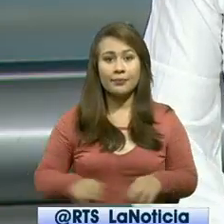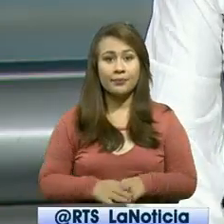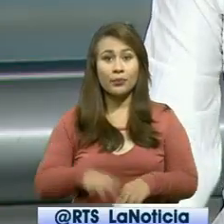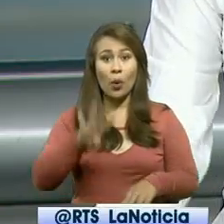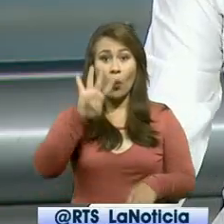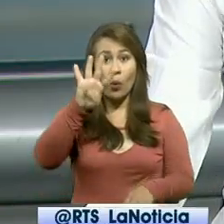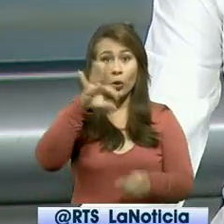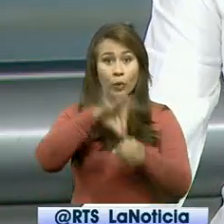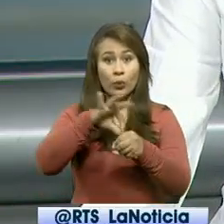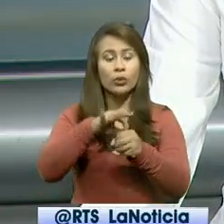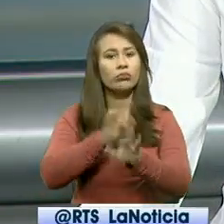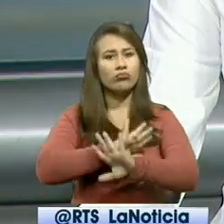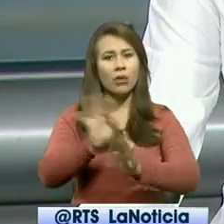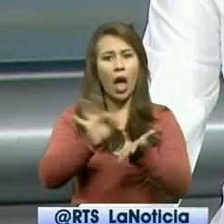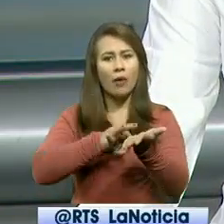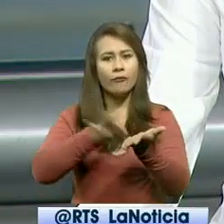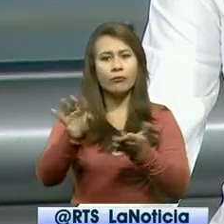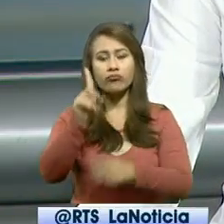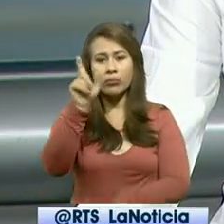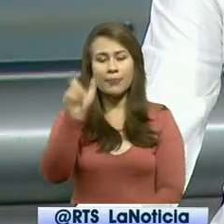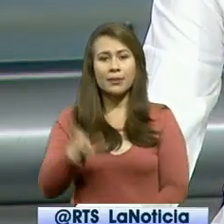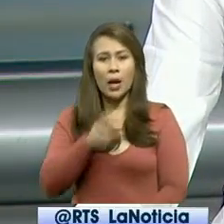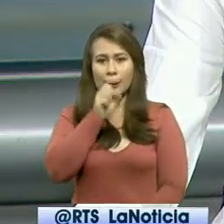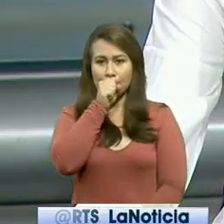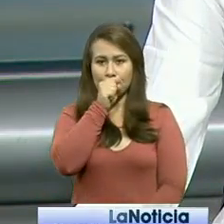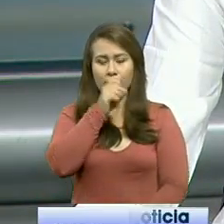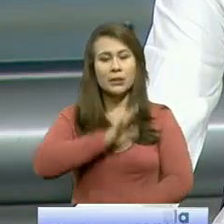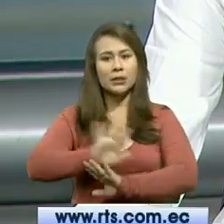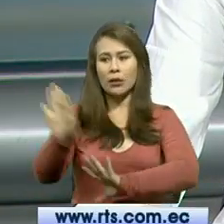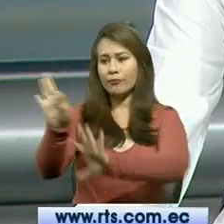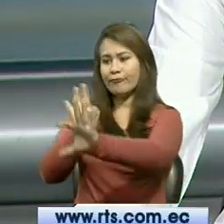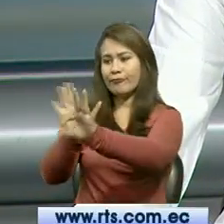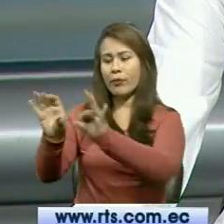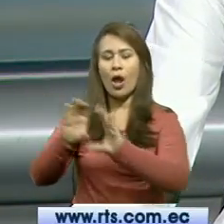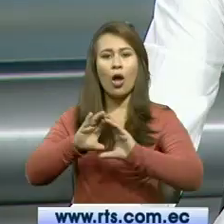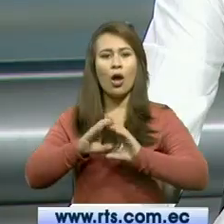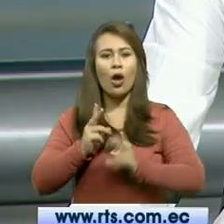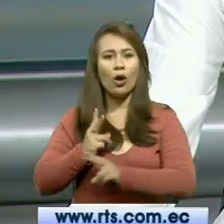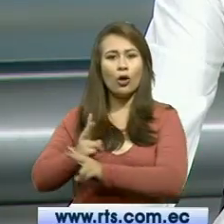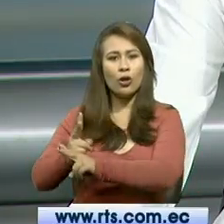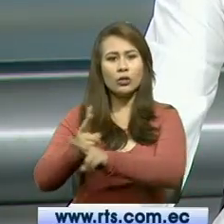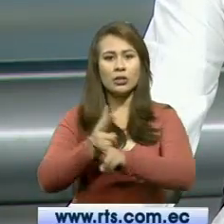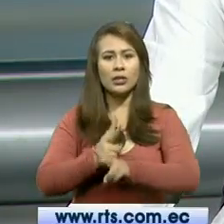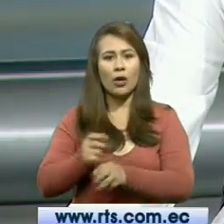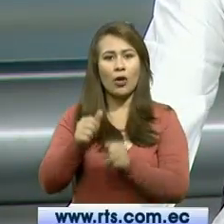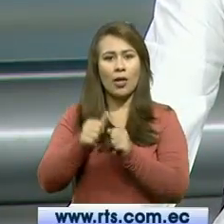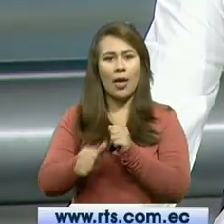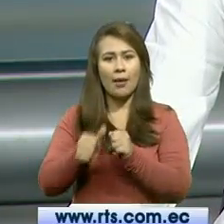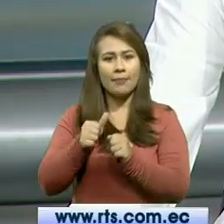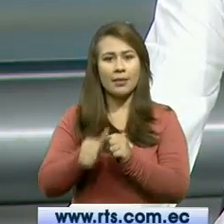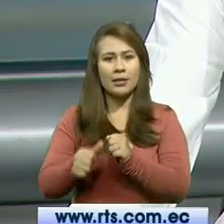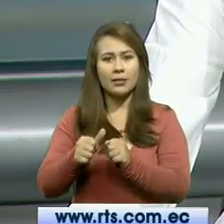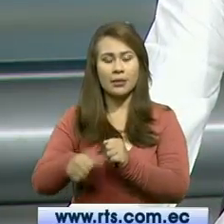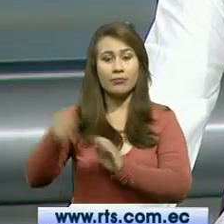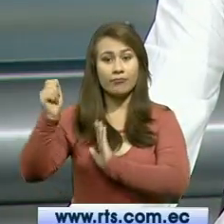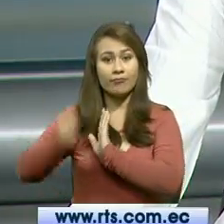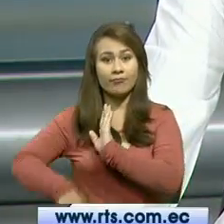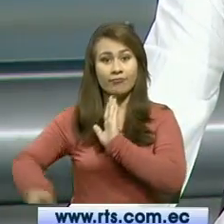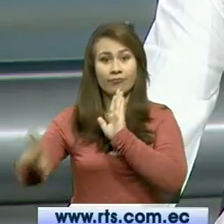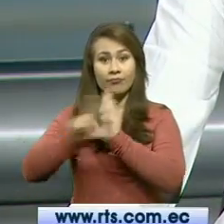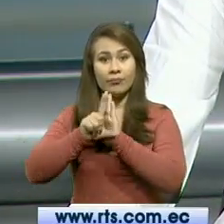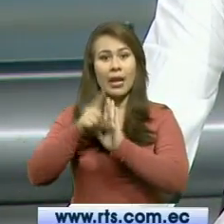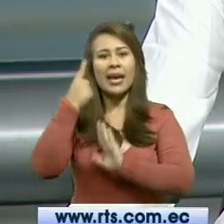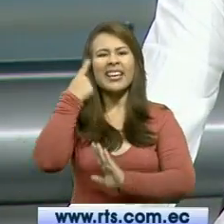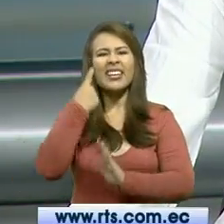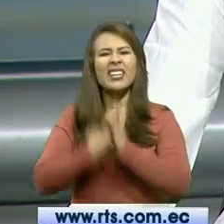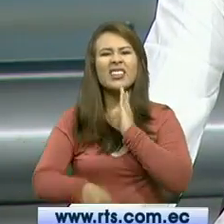Con 4 votos a favor y 1 abstención, el Consejo de la Administración Legislativa formalizó la creación de la comisión ocasional que